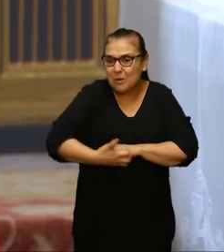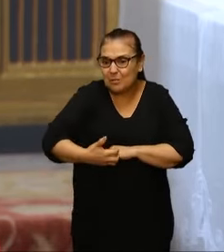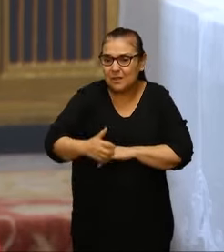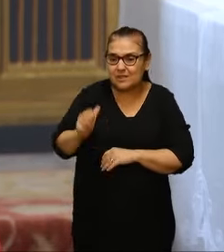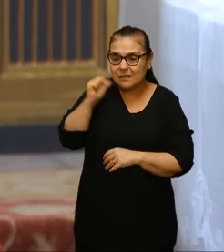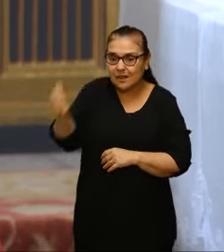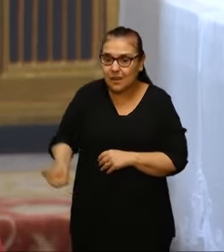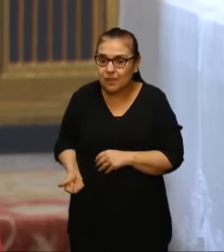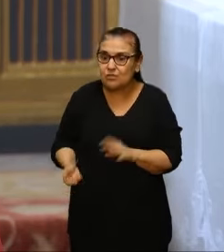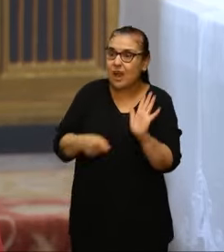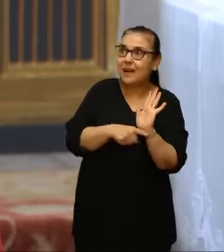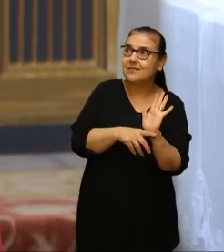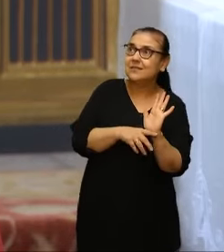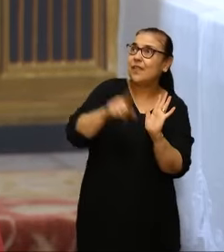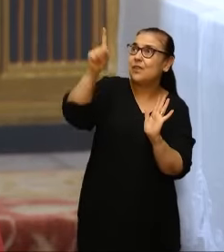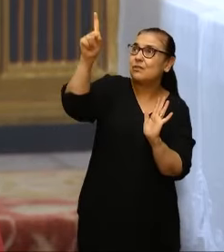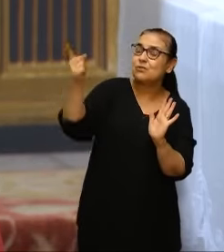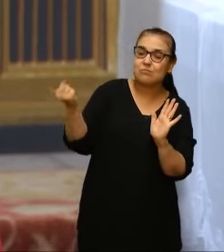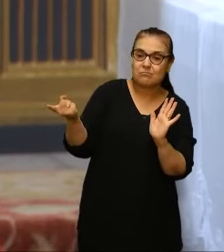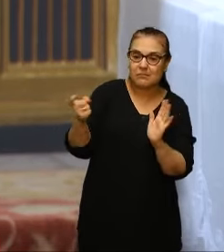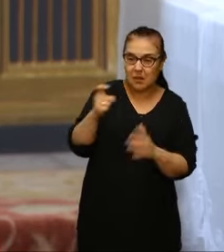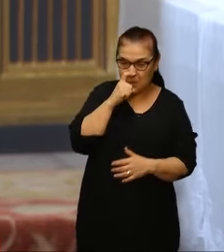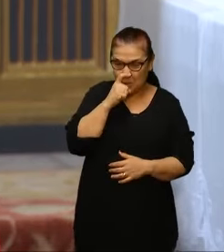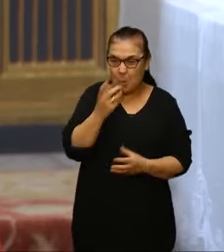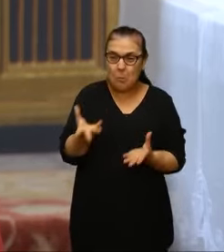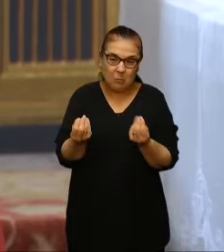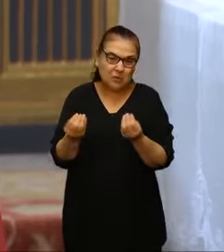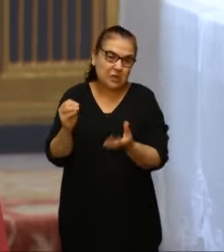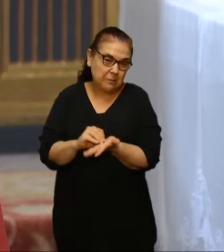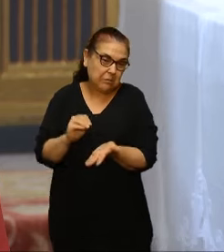Dios. Nos recuerda, ¿verdad?, muchas veces